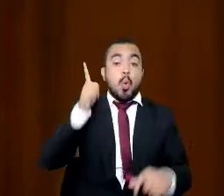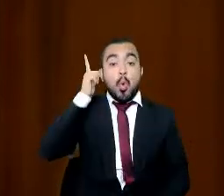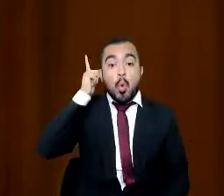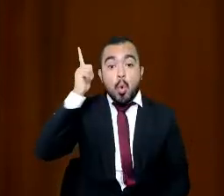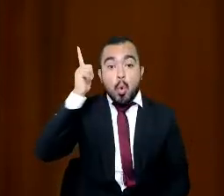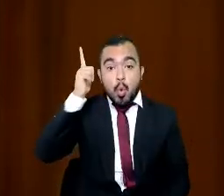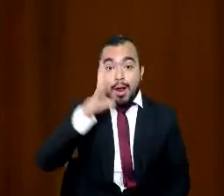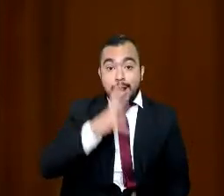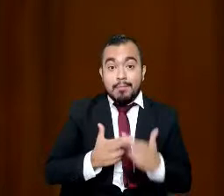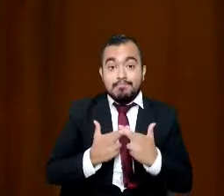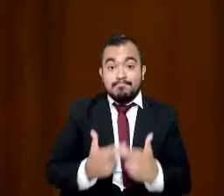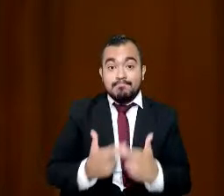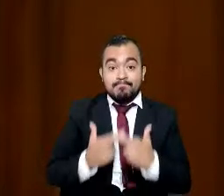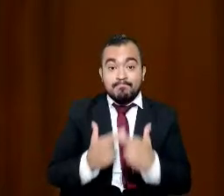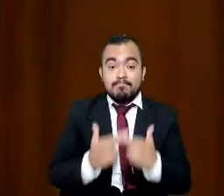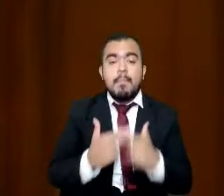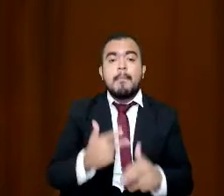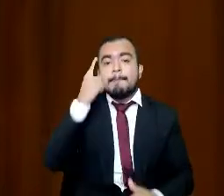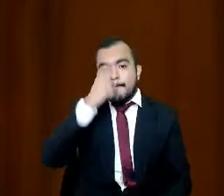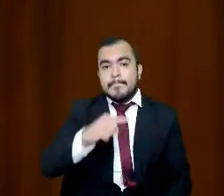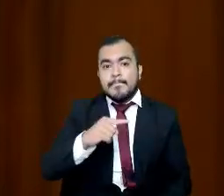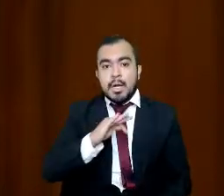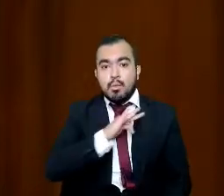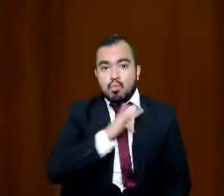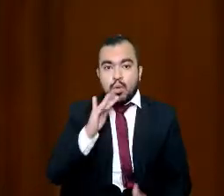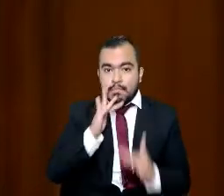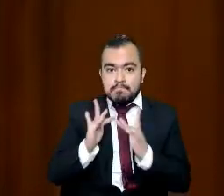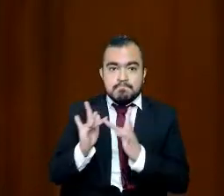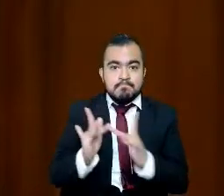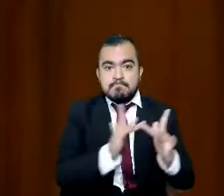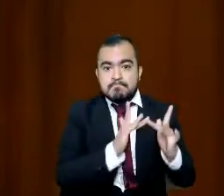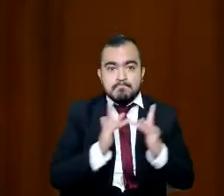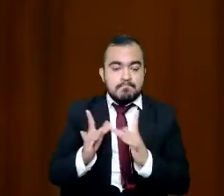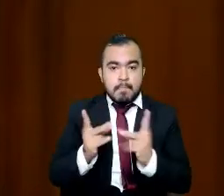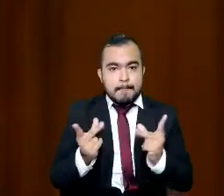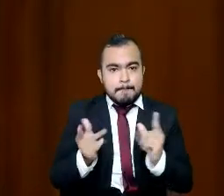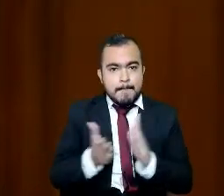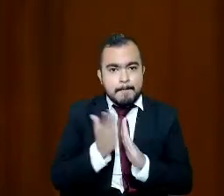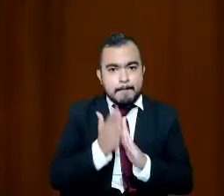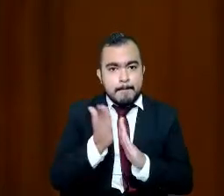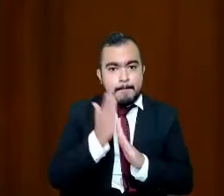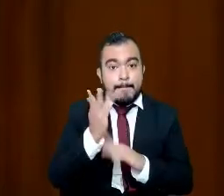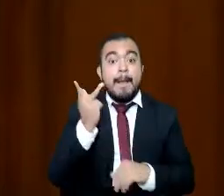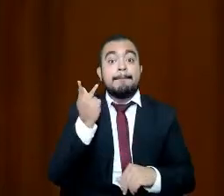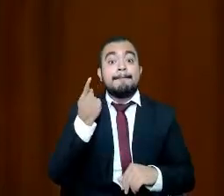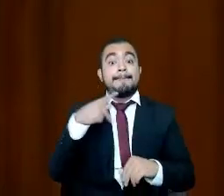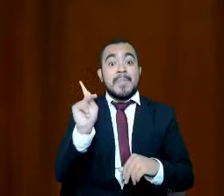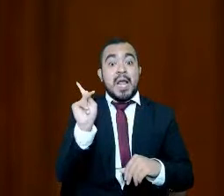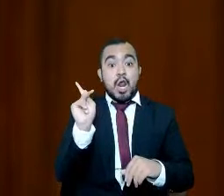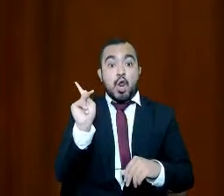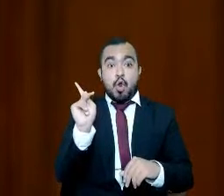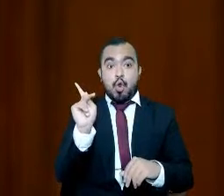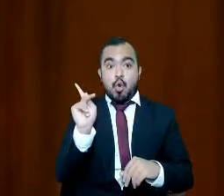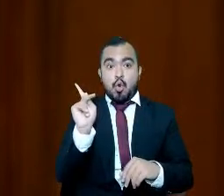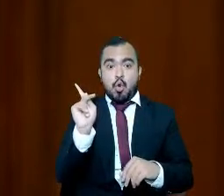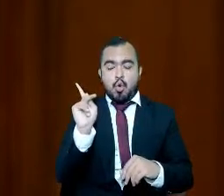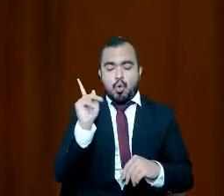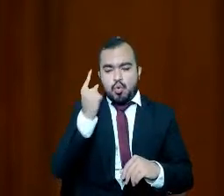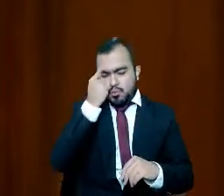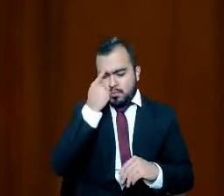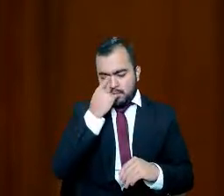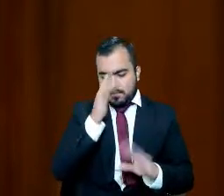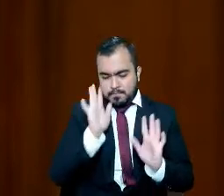de recursos para que podamos levantar la red muy rápido. No obstante eso, con medidas, o sea, creo que pensando otra vez fuera de la